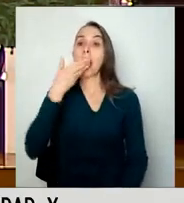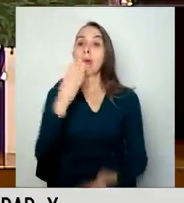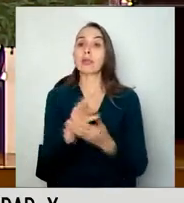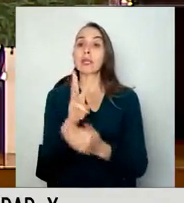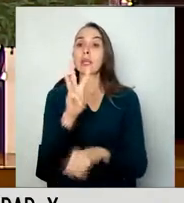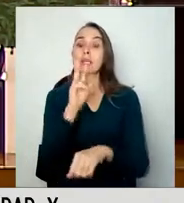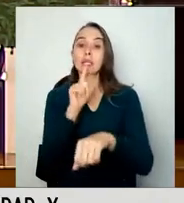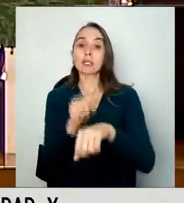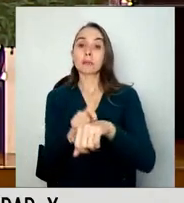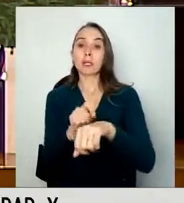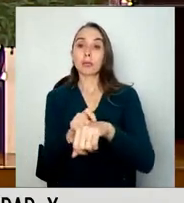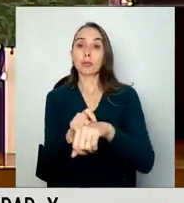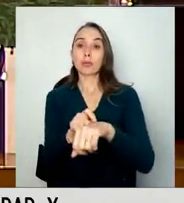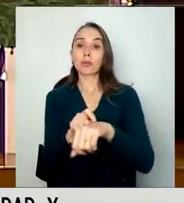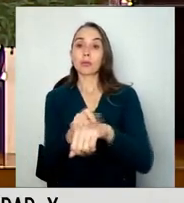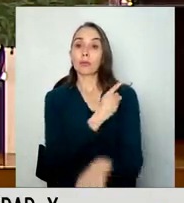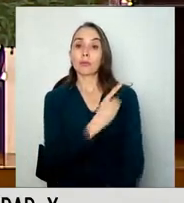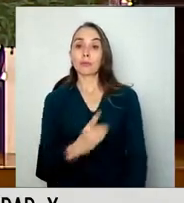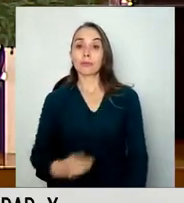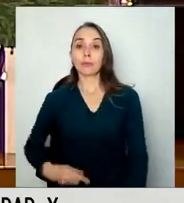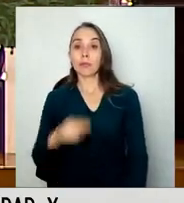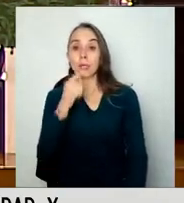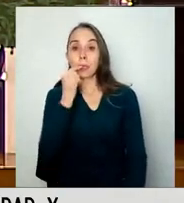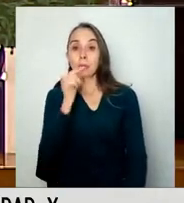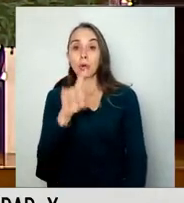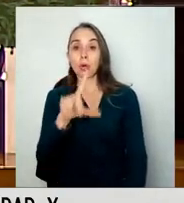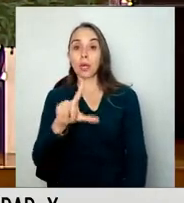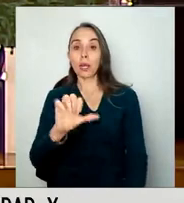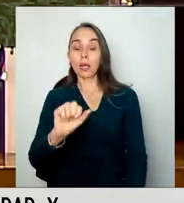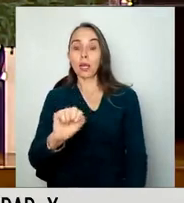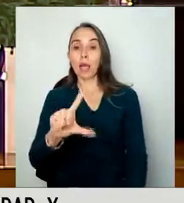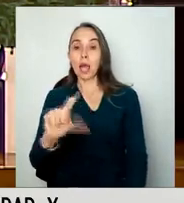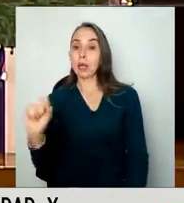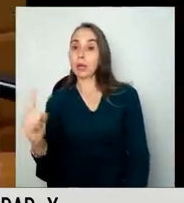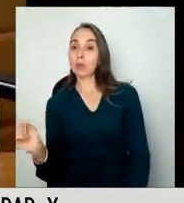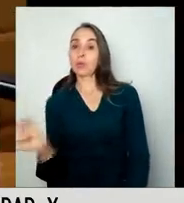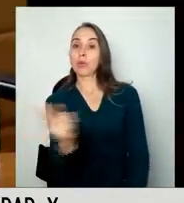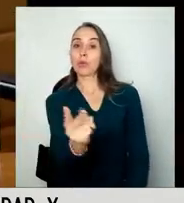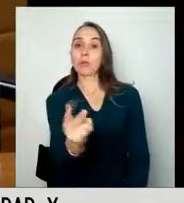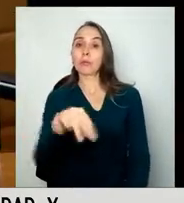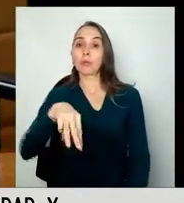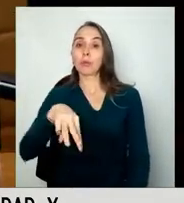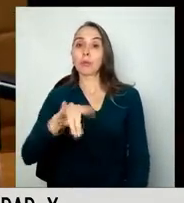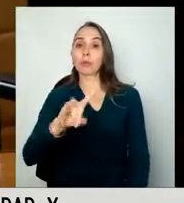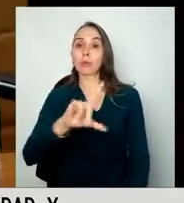al diputado Enrique legales posteriormente al diputado Jaime mulet